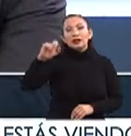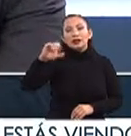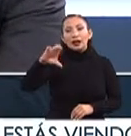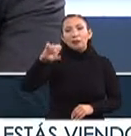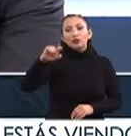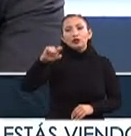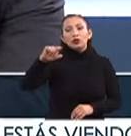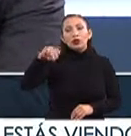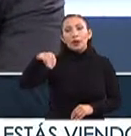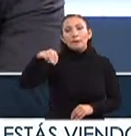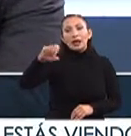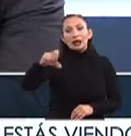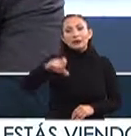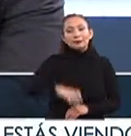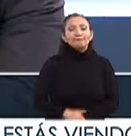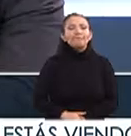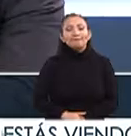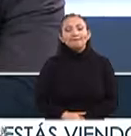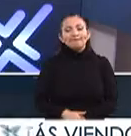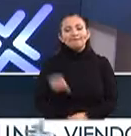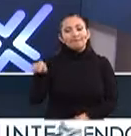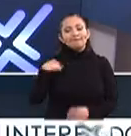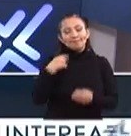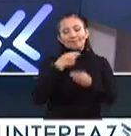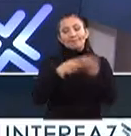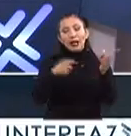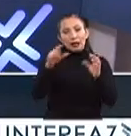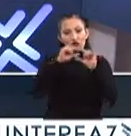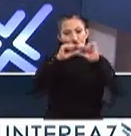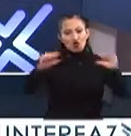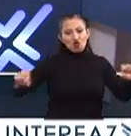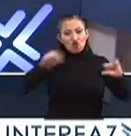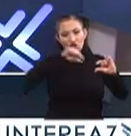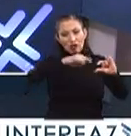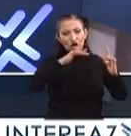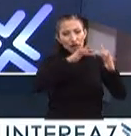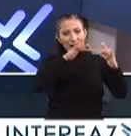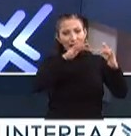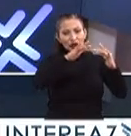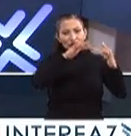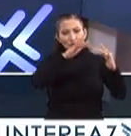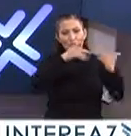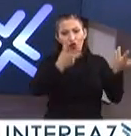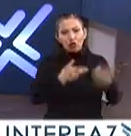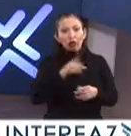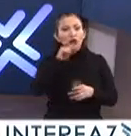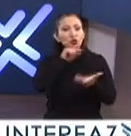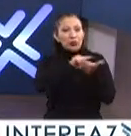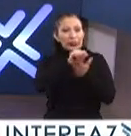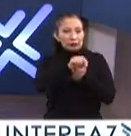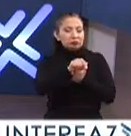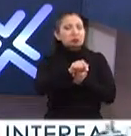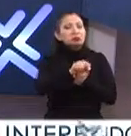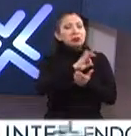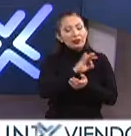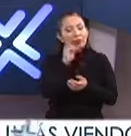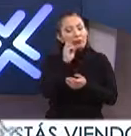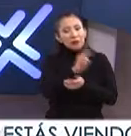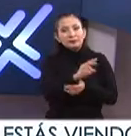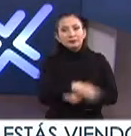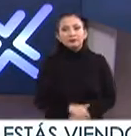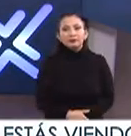www.citec.mx, creo. .mx, y ahí está de todas formas en pantalla lo que es la cuenta Twitter. Seguramente ahí podrán